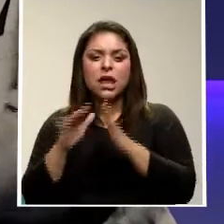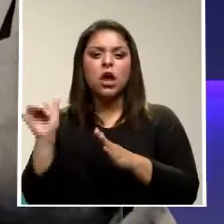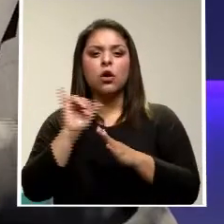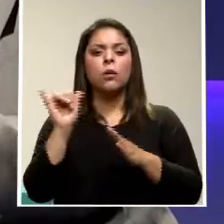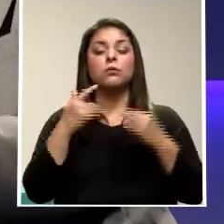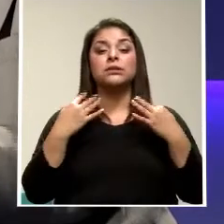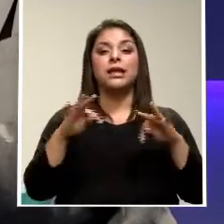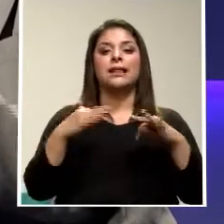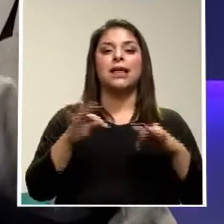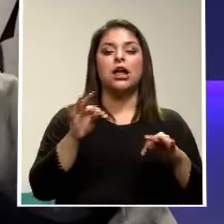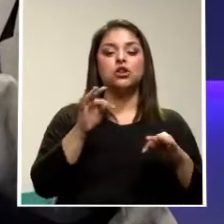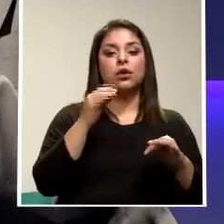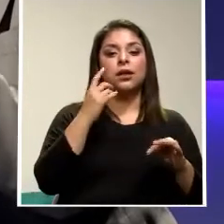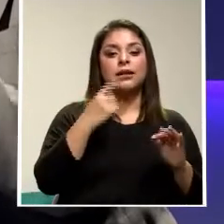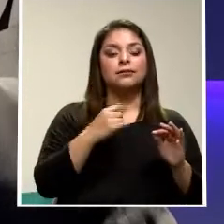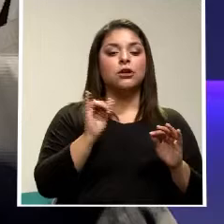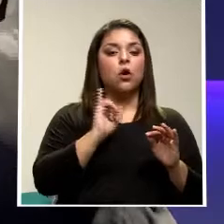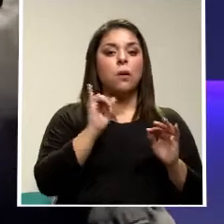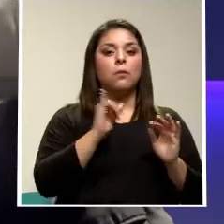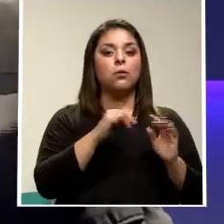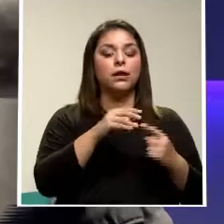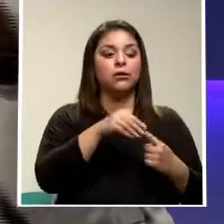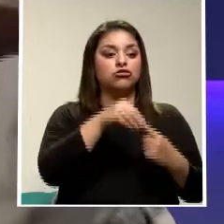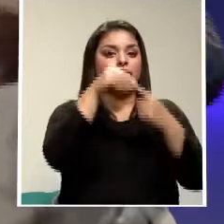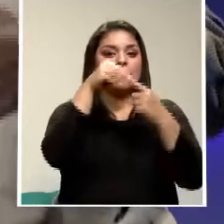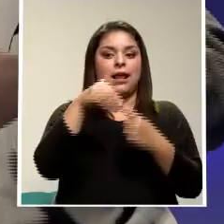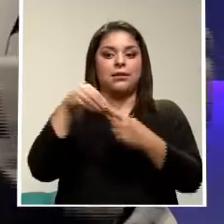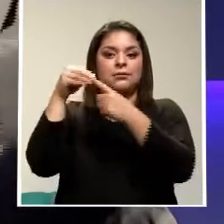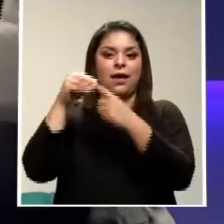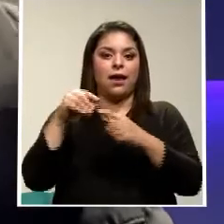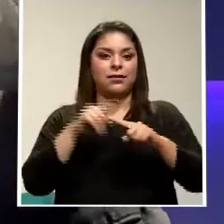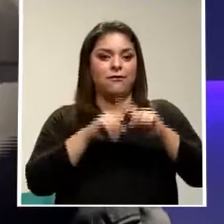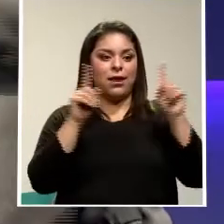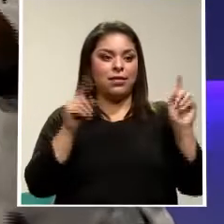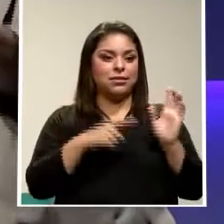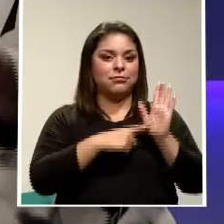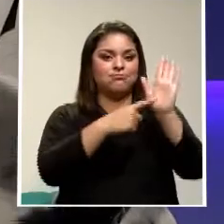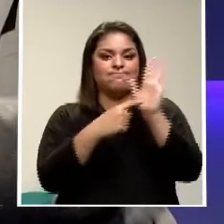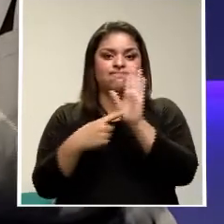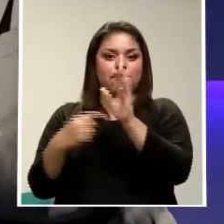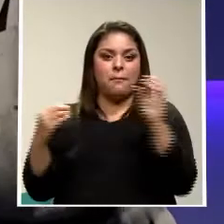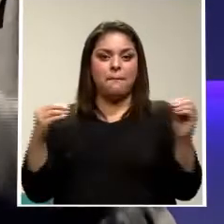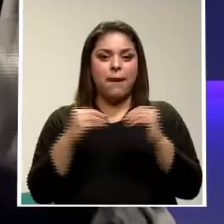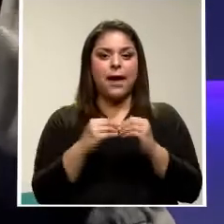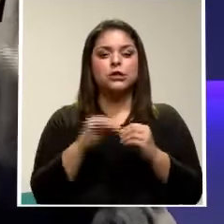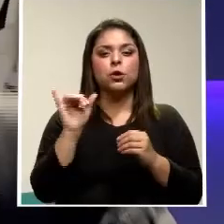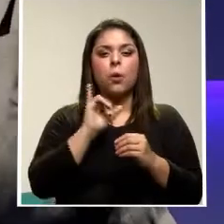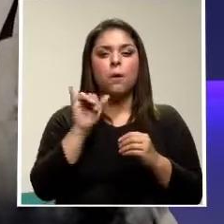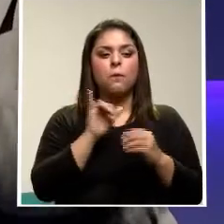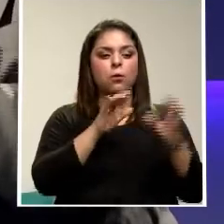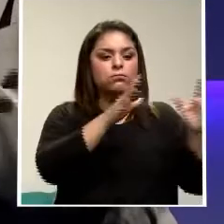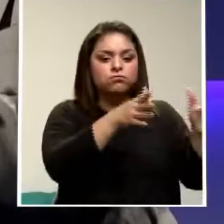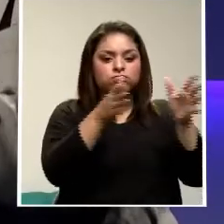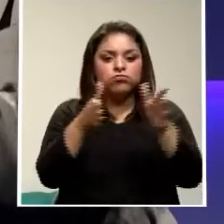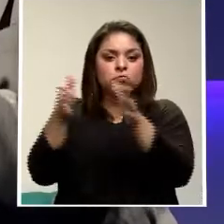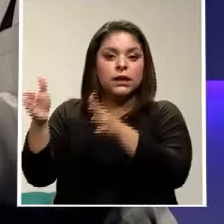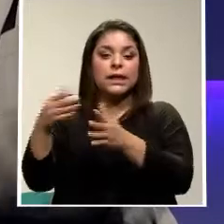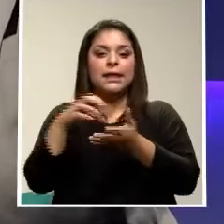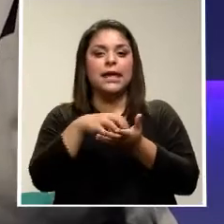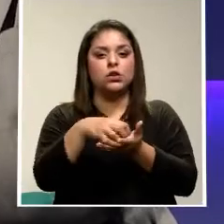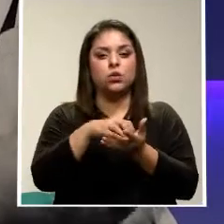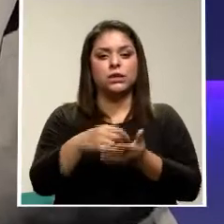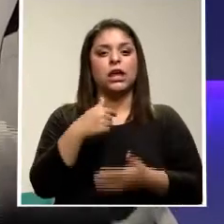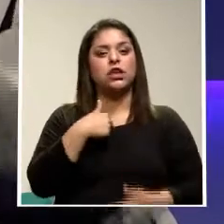resaltar o de poner de manifiesto estas grandes núcleos de como inquietudes que según